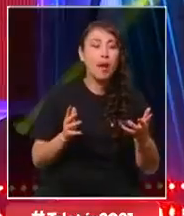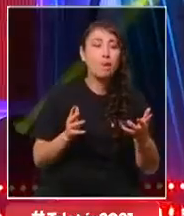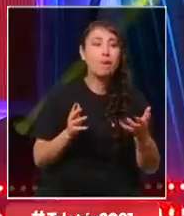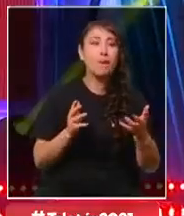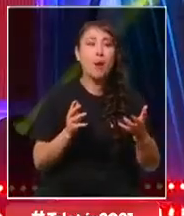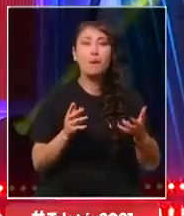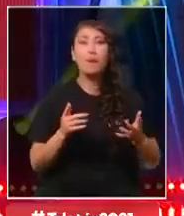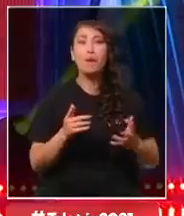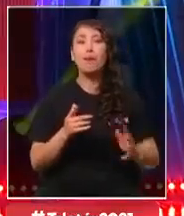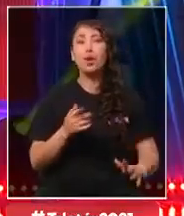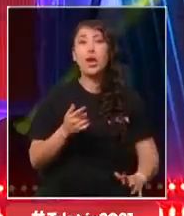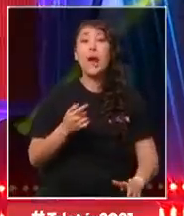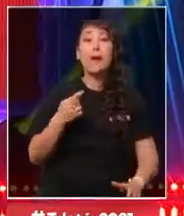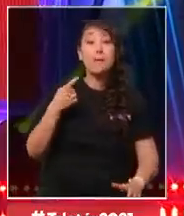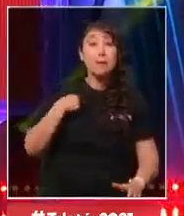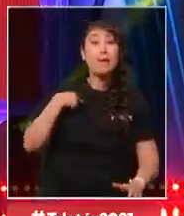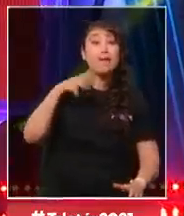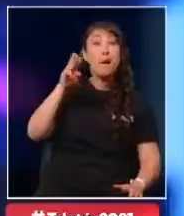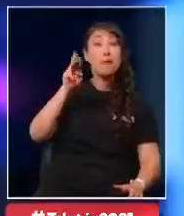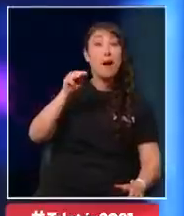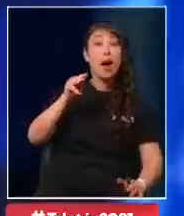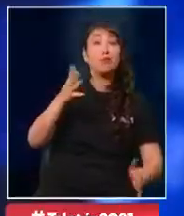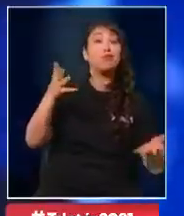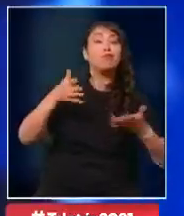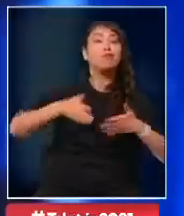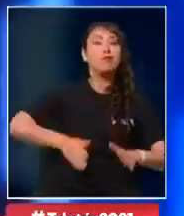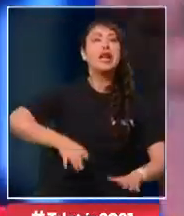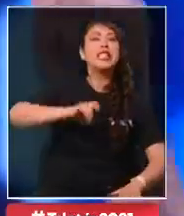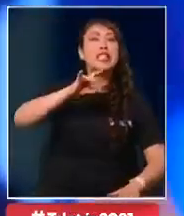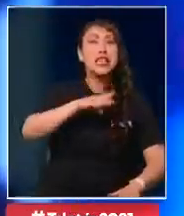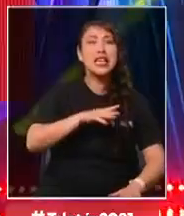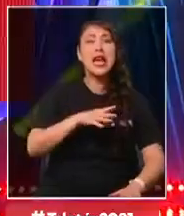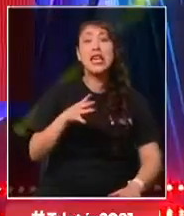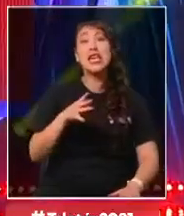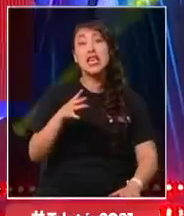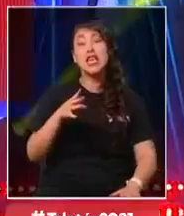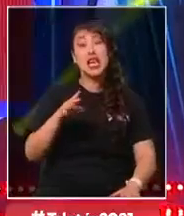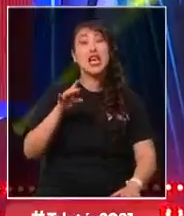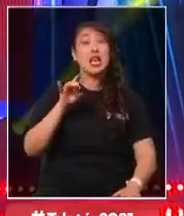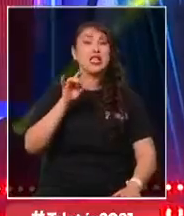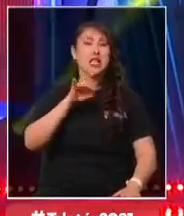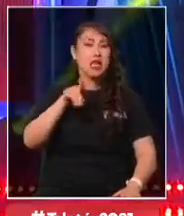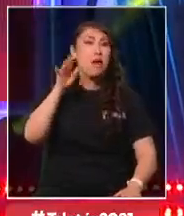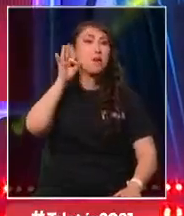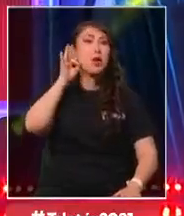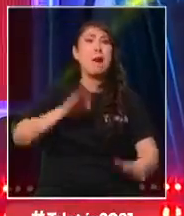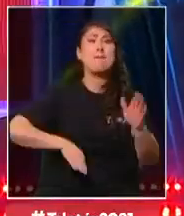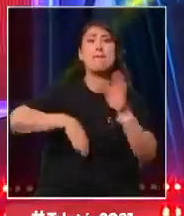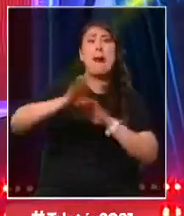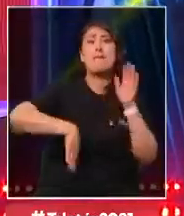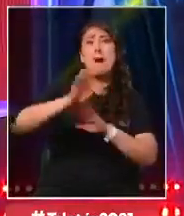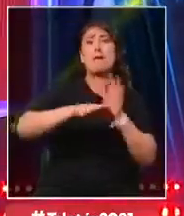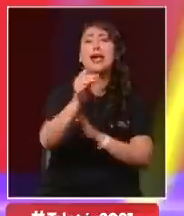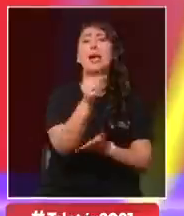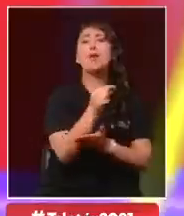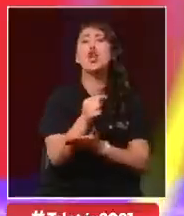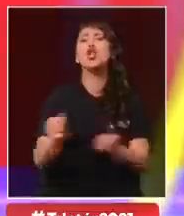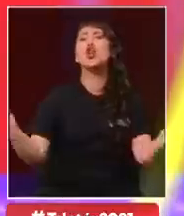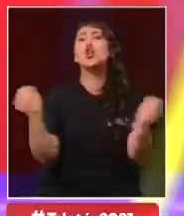Porque mi mamá es chilena. Y más chilena que poroto con mayonesa.